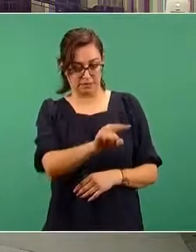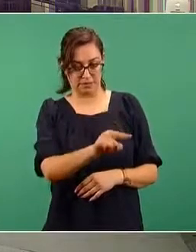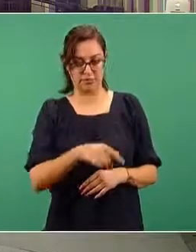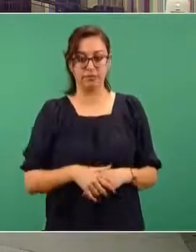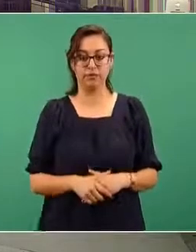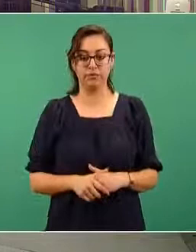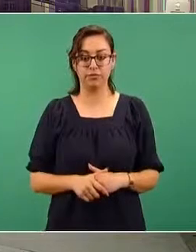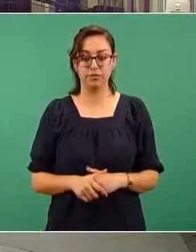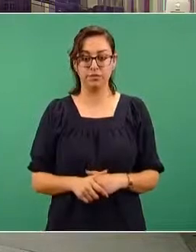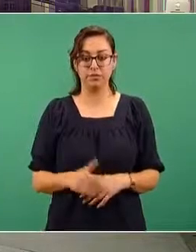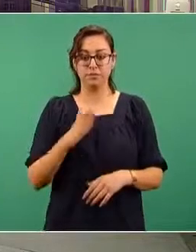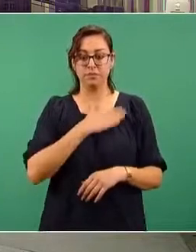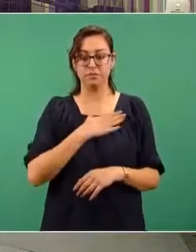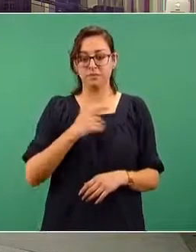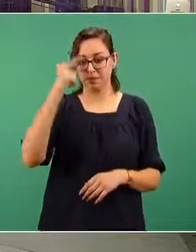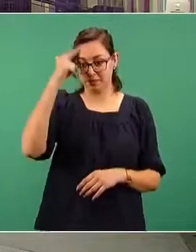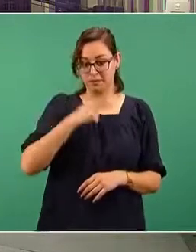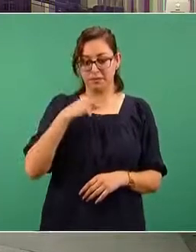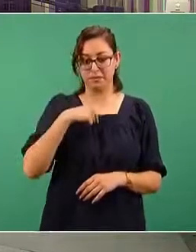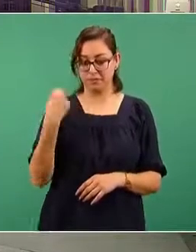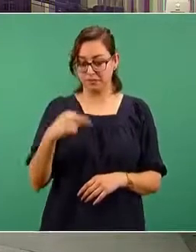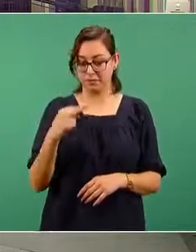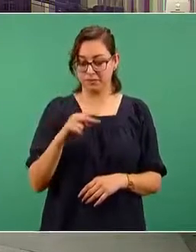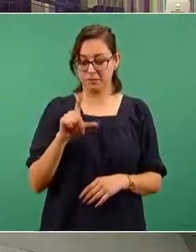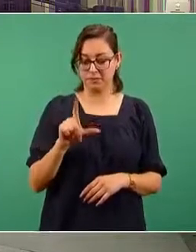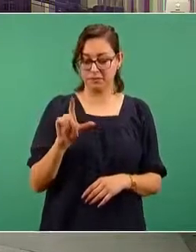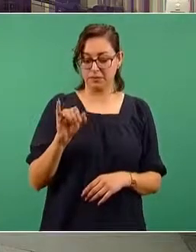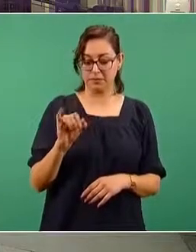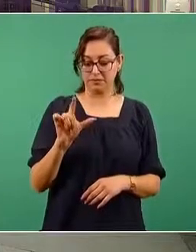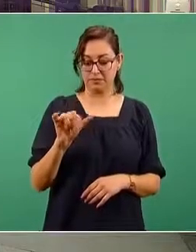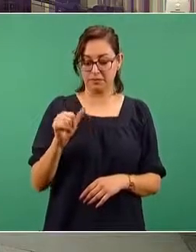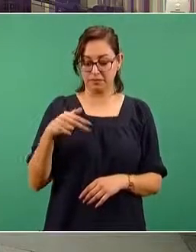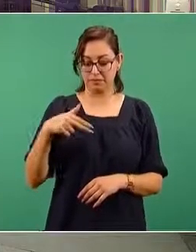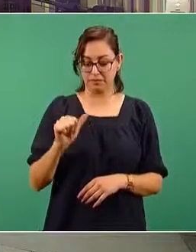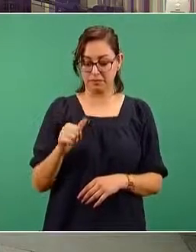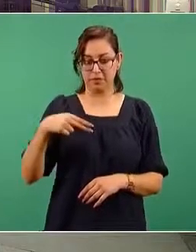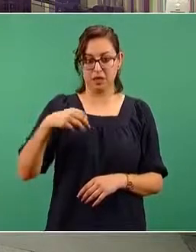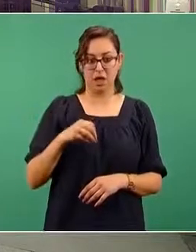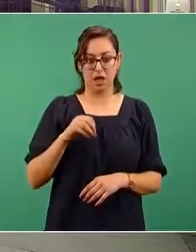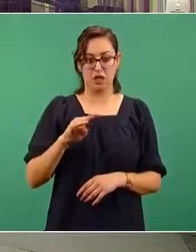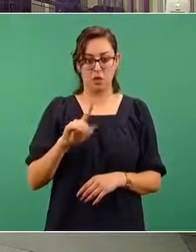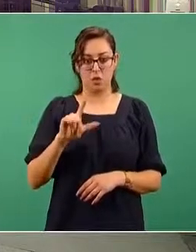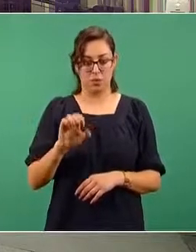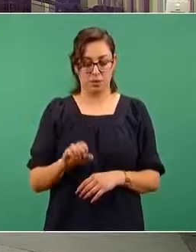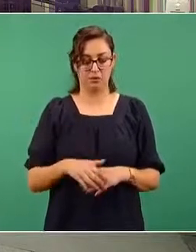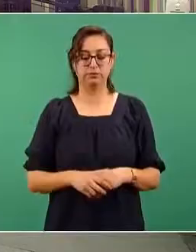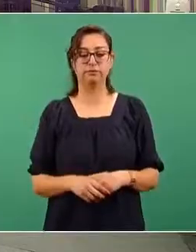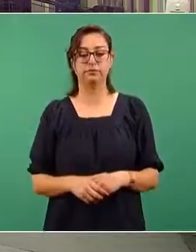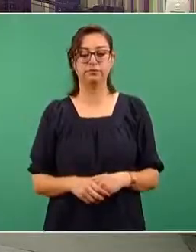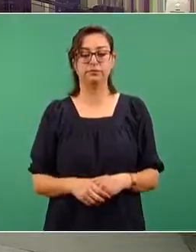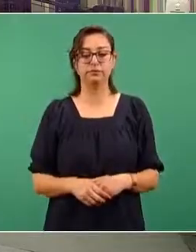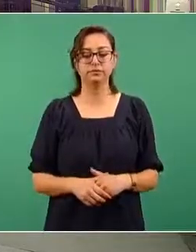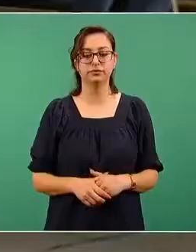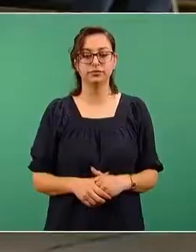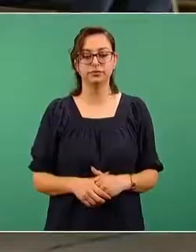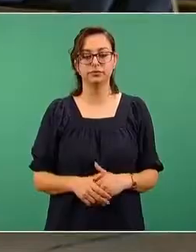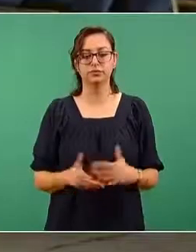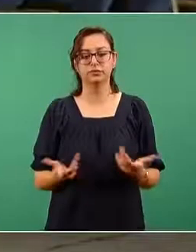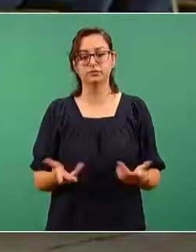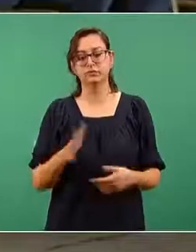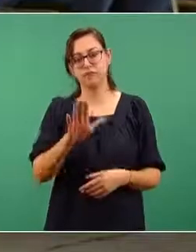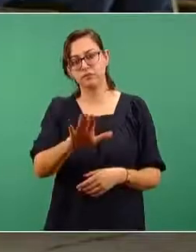Gracias. Buenas noches, Liliana Noble de Pulso Saludable. Doctor Cortés, hay estudios que indican que aun cuando el paciente ha